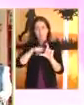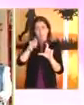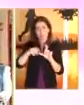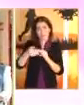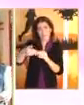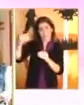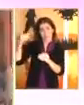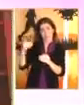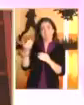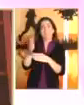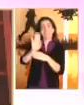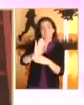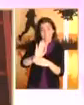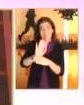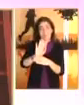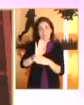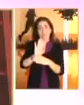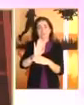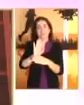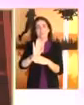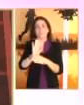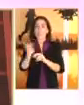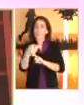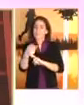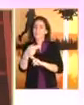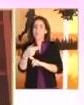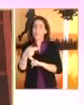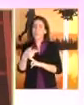presentamos, el pescado es un alimento